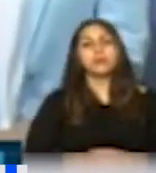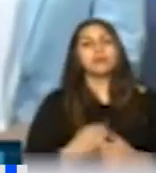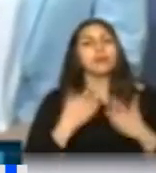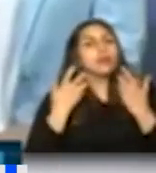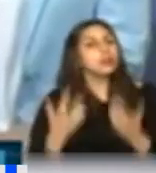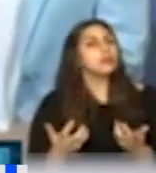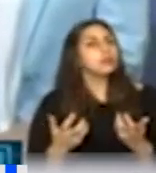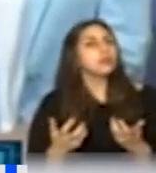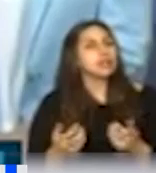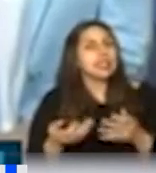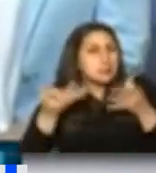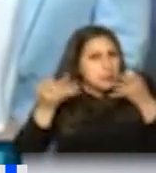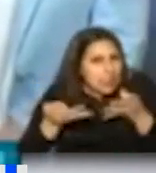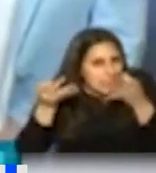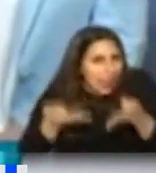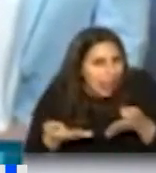Quiero